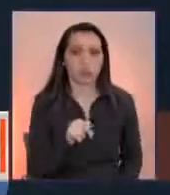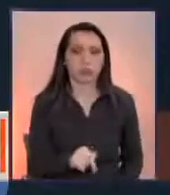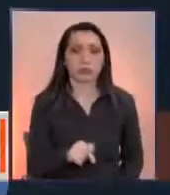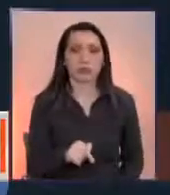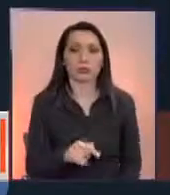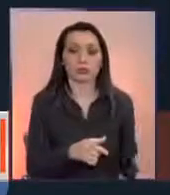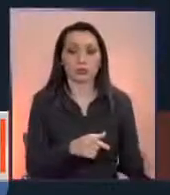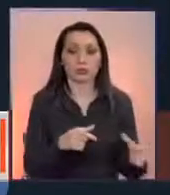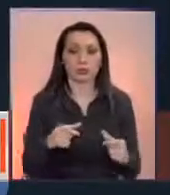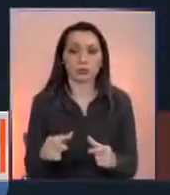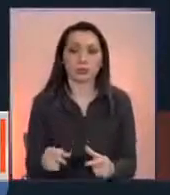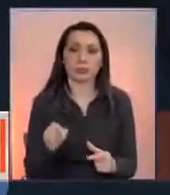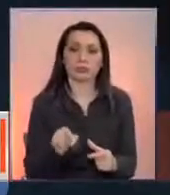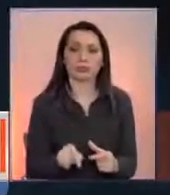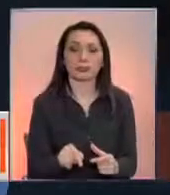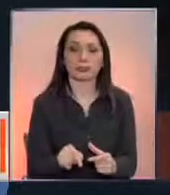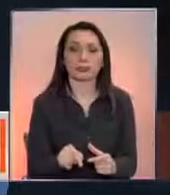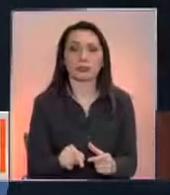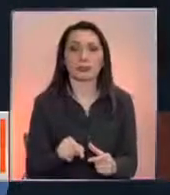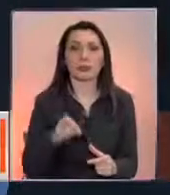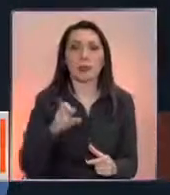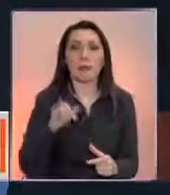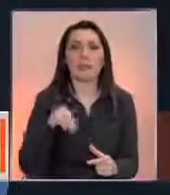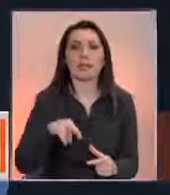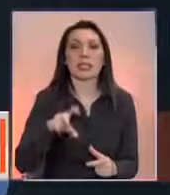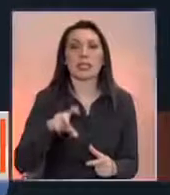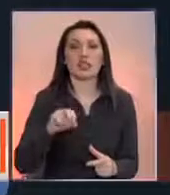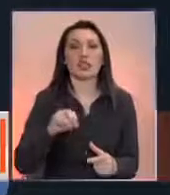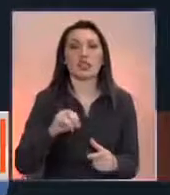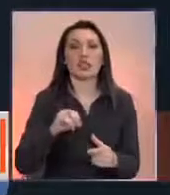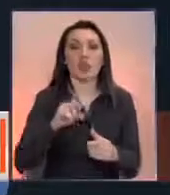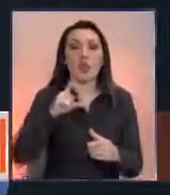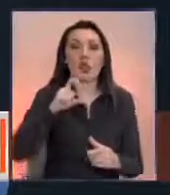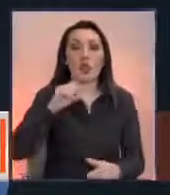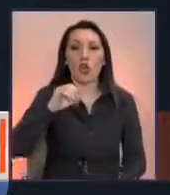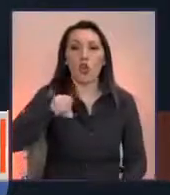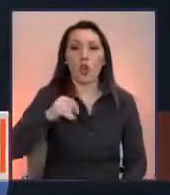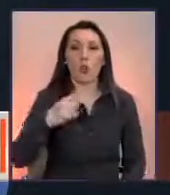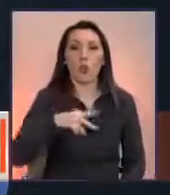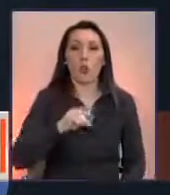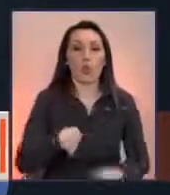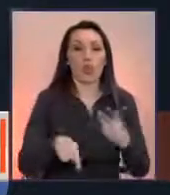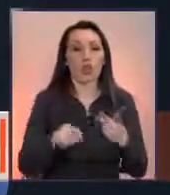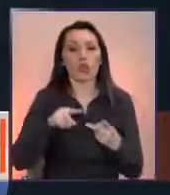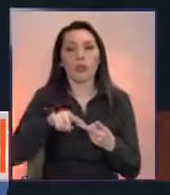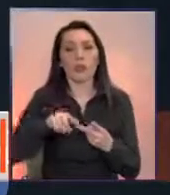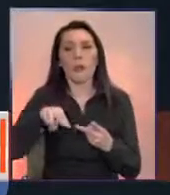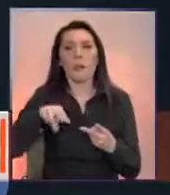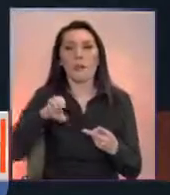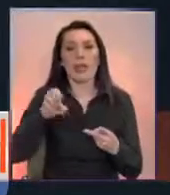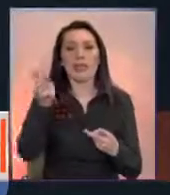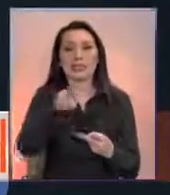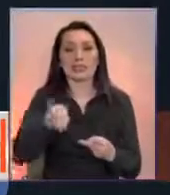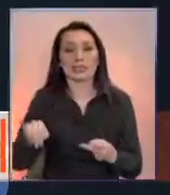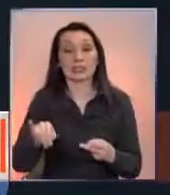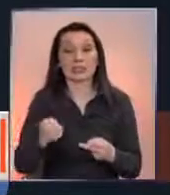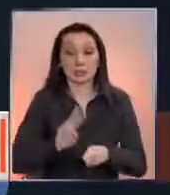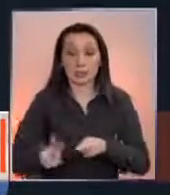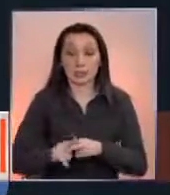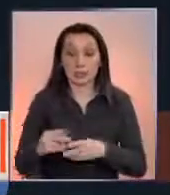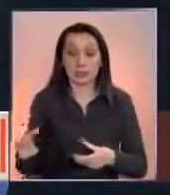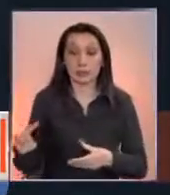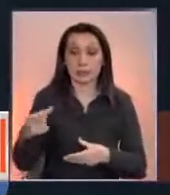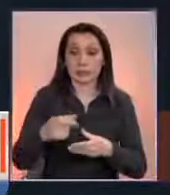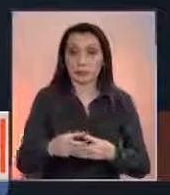un... el pincho cojonudo y este es el pincho Messi, ¿vale? La preparación de este